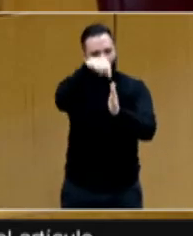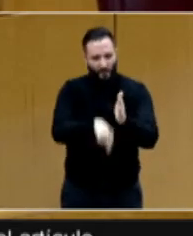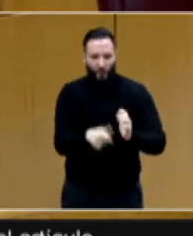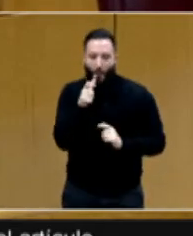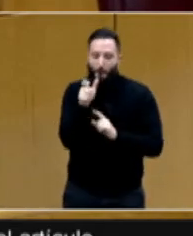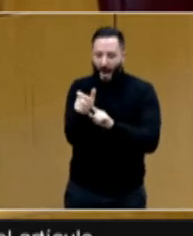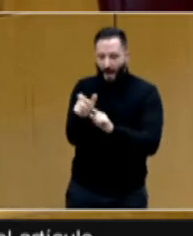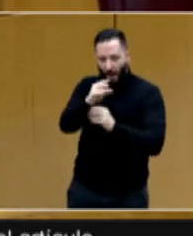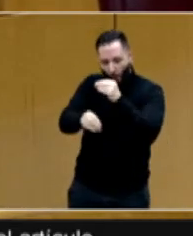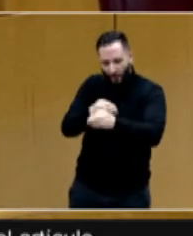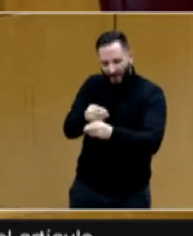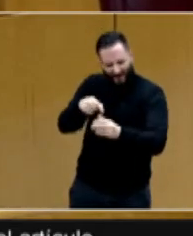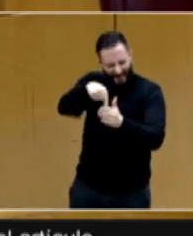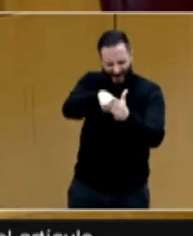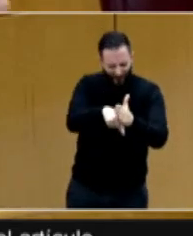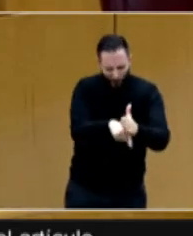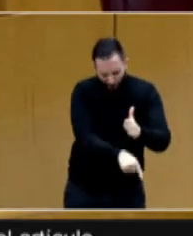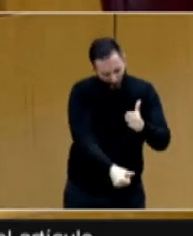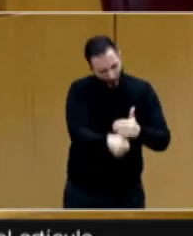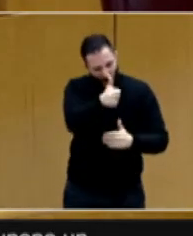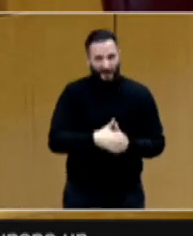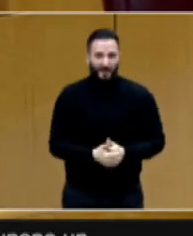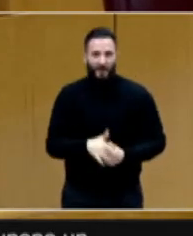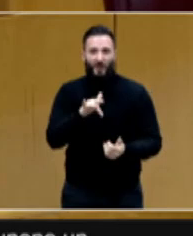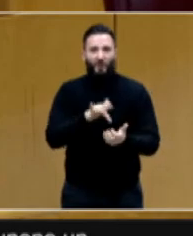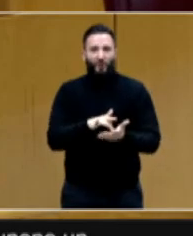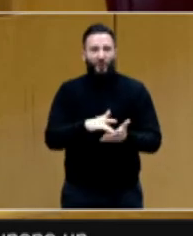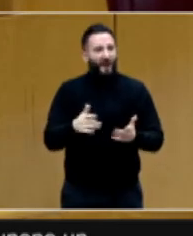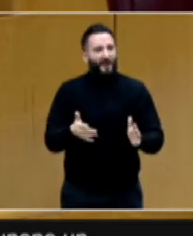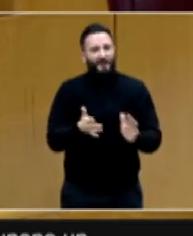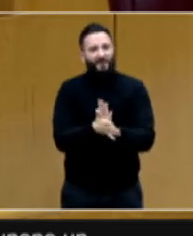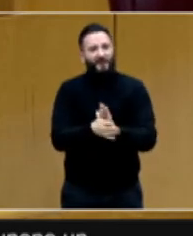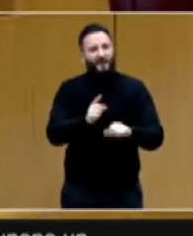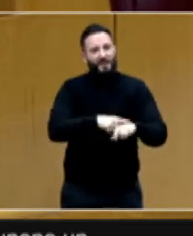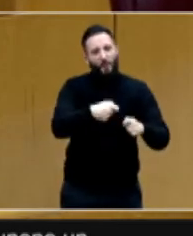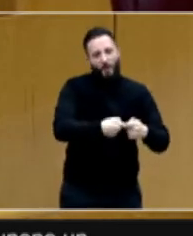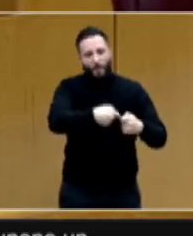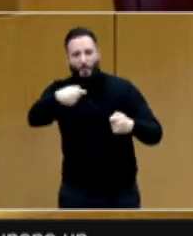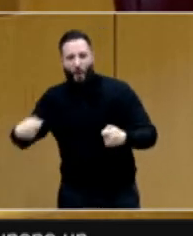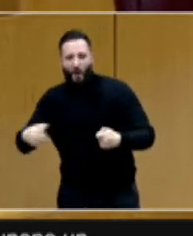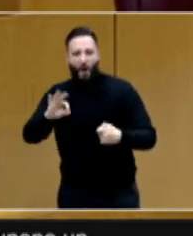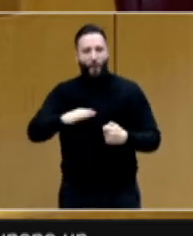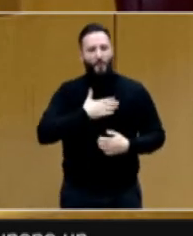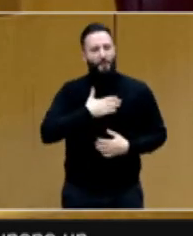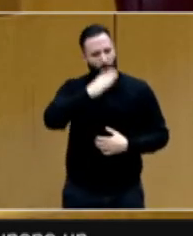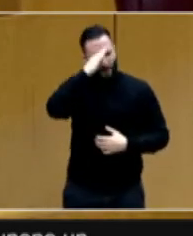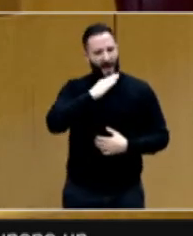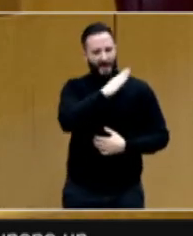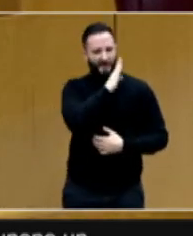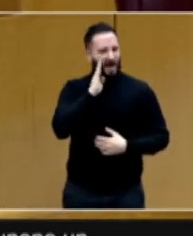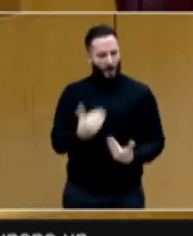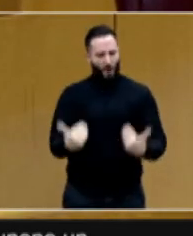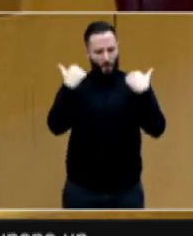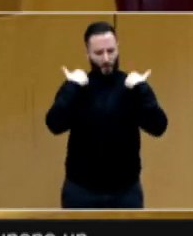terminología que se ha de utilizar no se trata de si existe o no la prórroga o rehabilitación de la patria potestad si desaparece